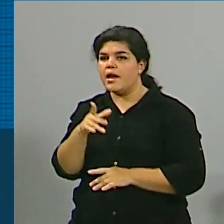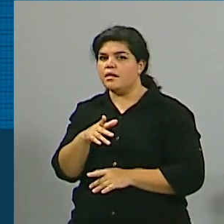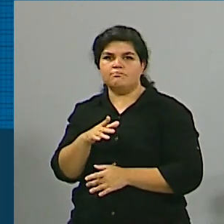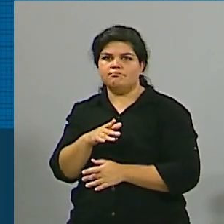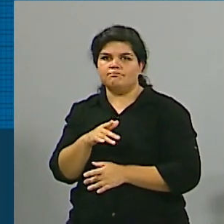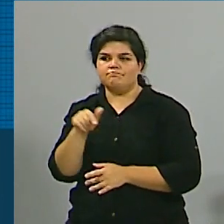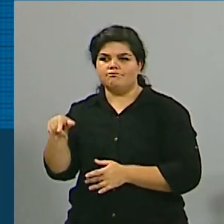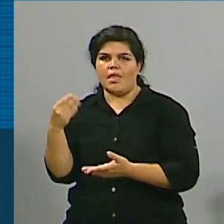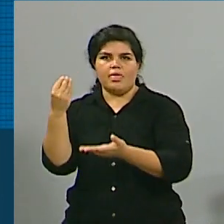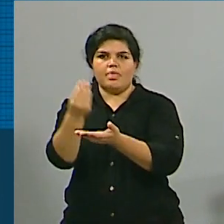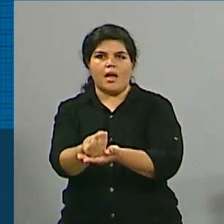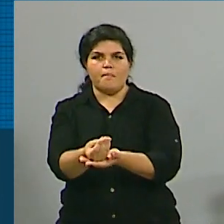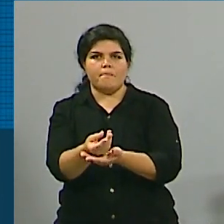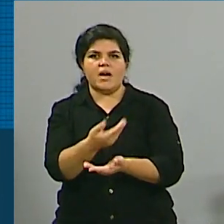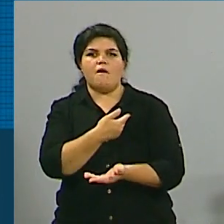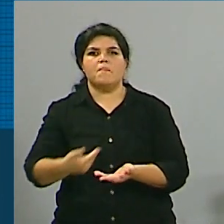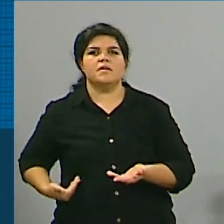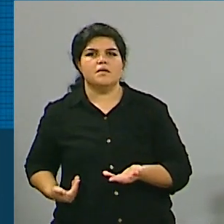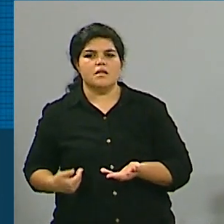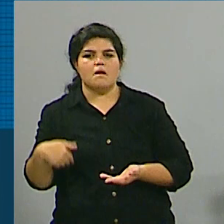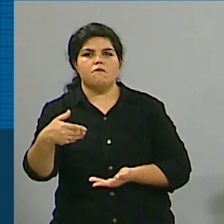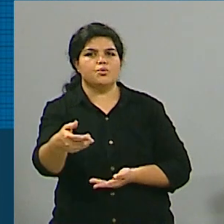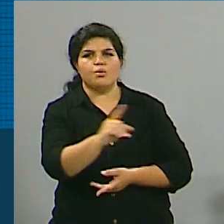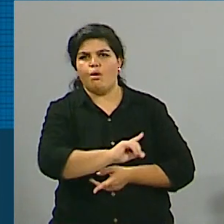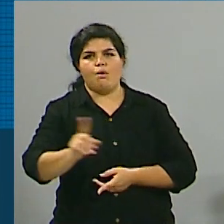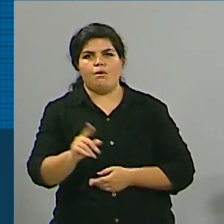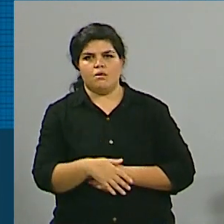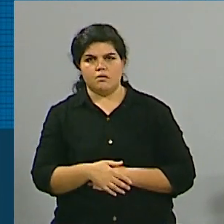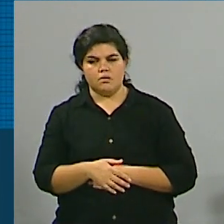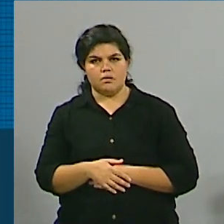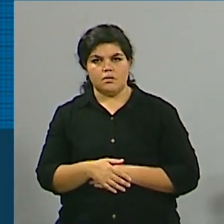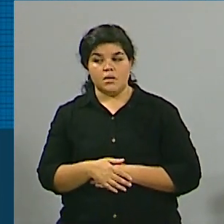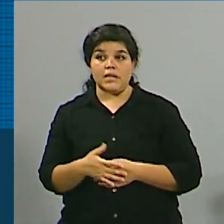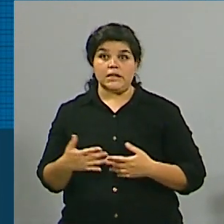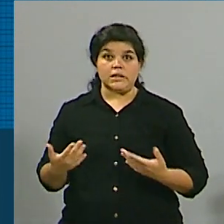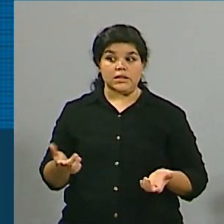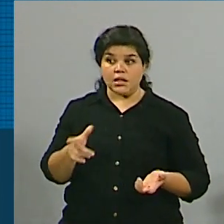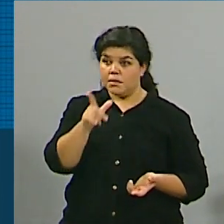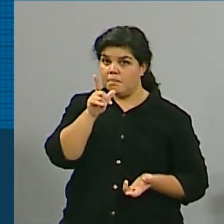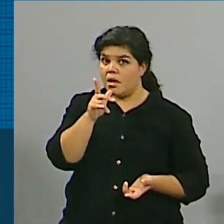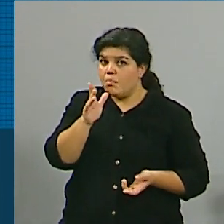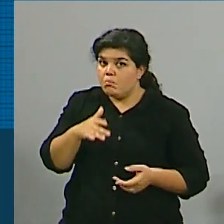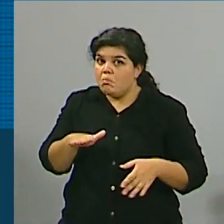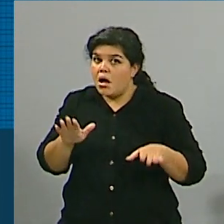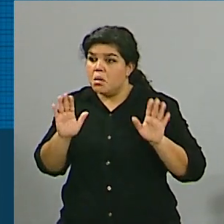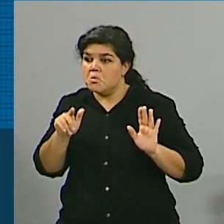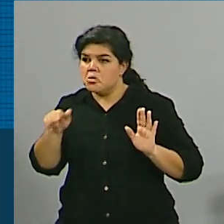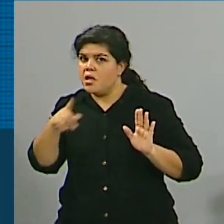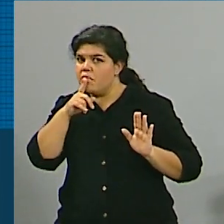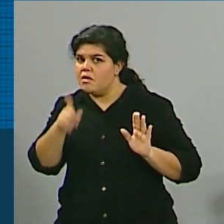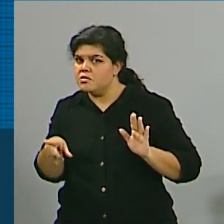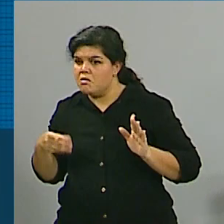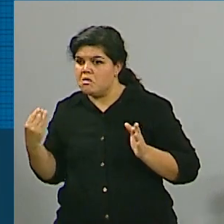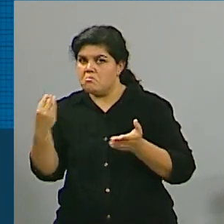nuevo escenario, un nuevo panorama, ya que el presidente no va a ir a la reelección. en la cual, bueno, veremos cuál va a ser su decisión a la